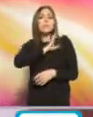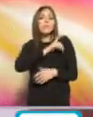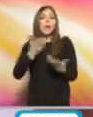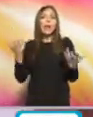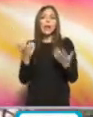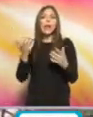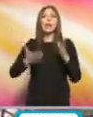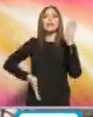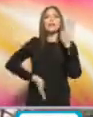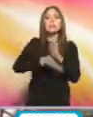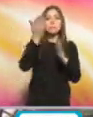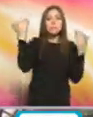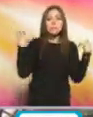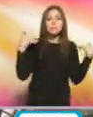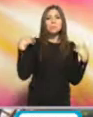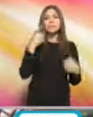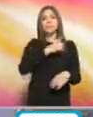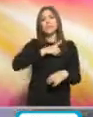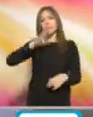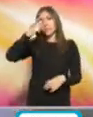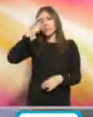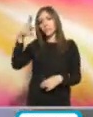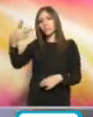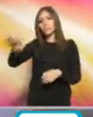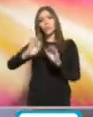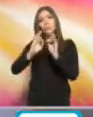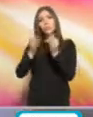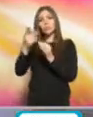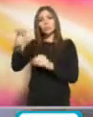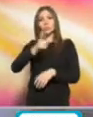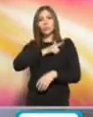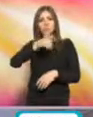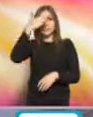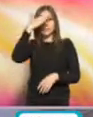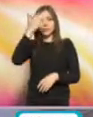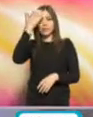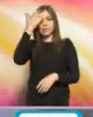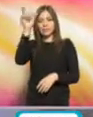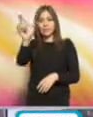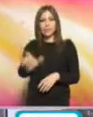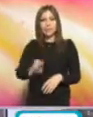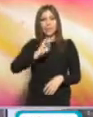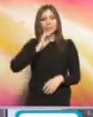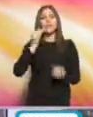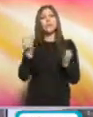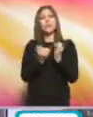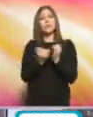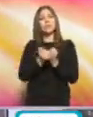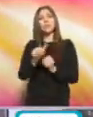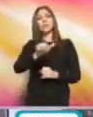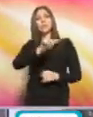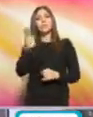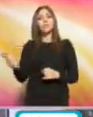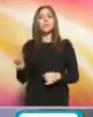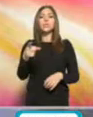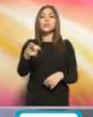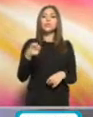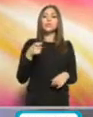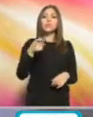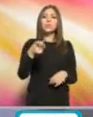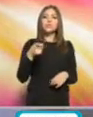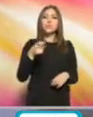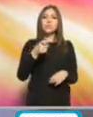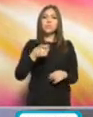de esa manera, respetando sus maneras, sus gustos. Y bueno, el Desierto de los Leones es una de ellas. Xochimilco, si te gusta eso de